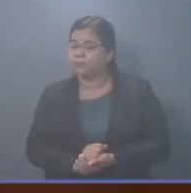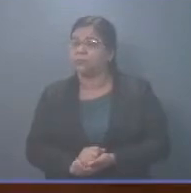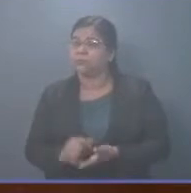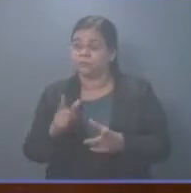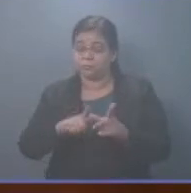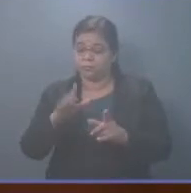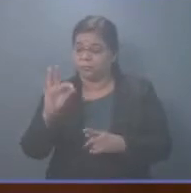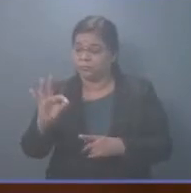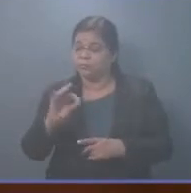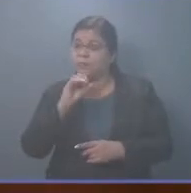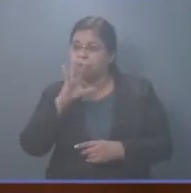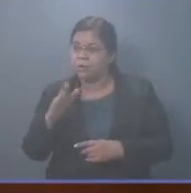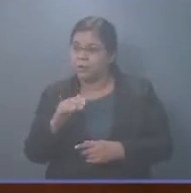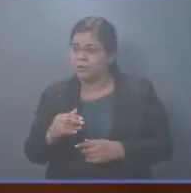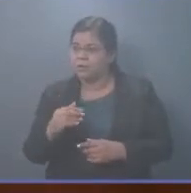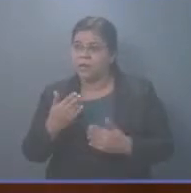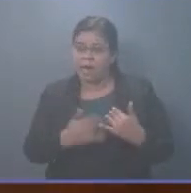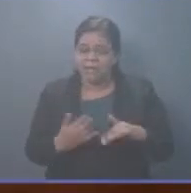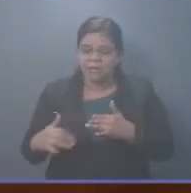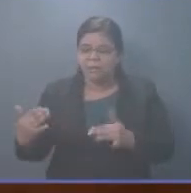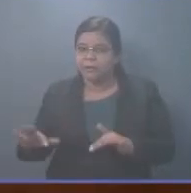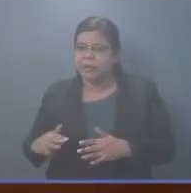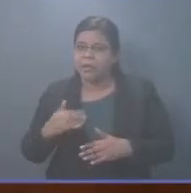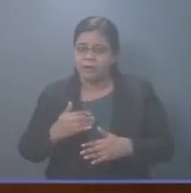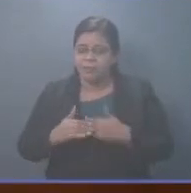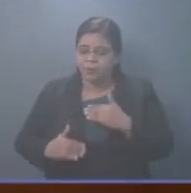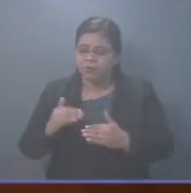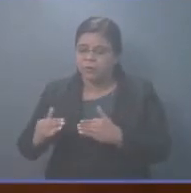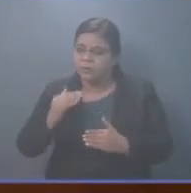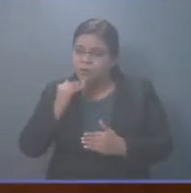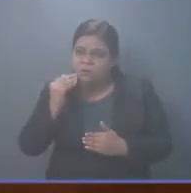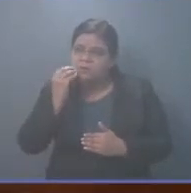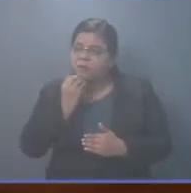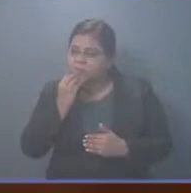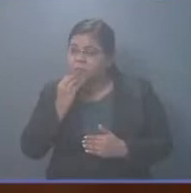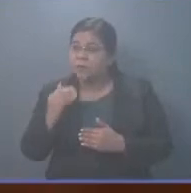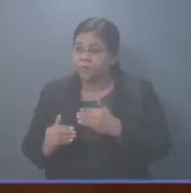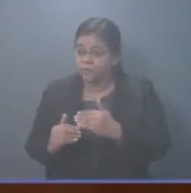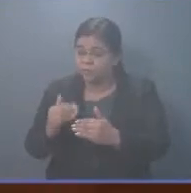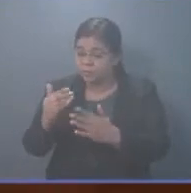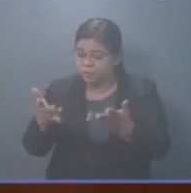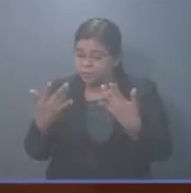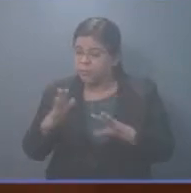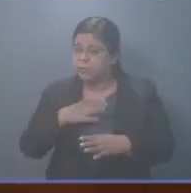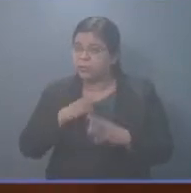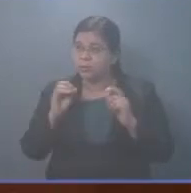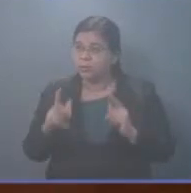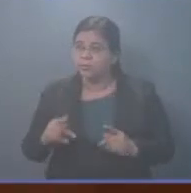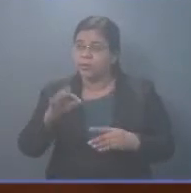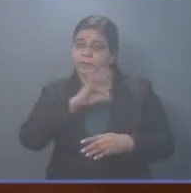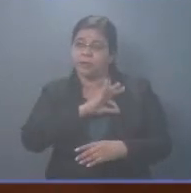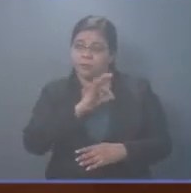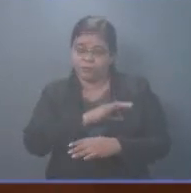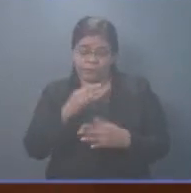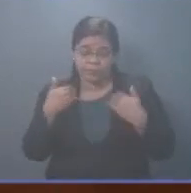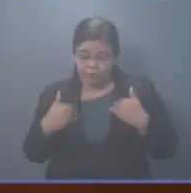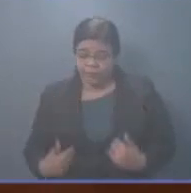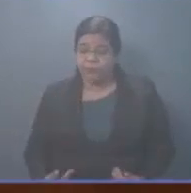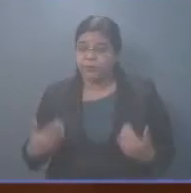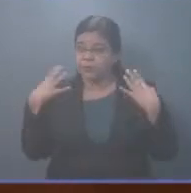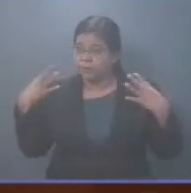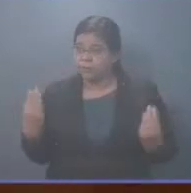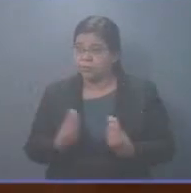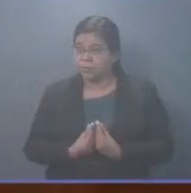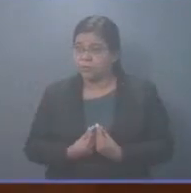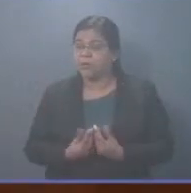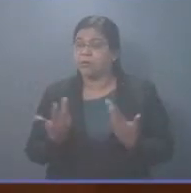F. Envejecimiento activo y saludable. Proceso a través del cual se optimizan las oportunidades de bienestar físico, social y mental con el